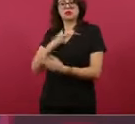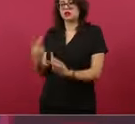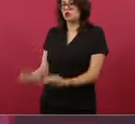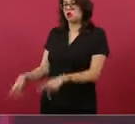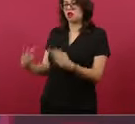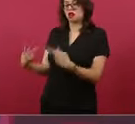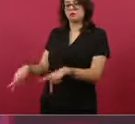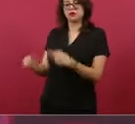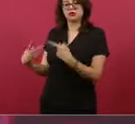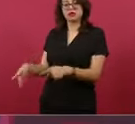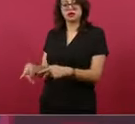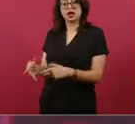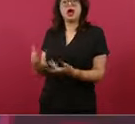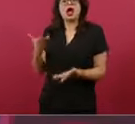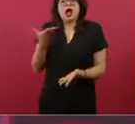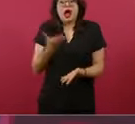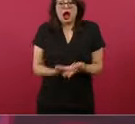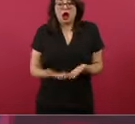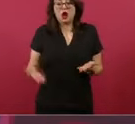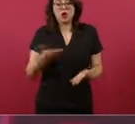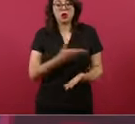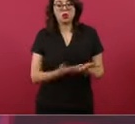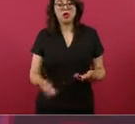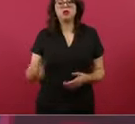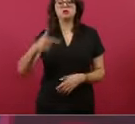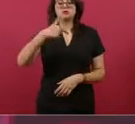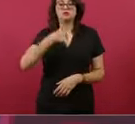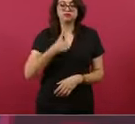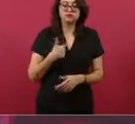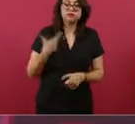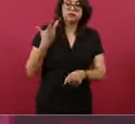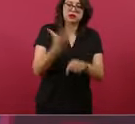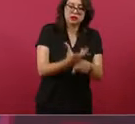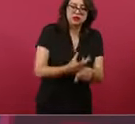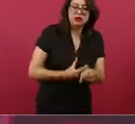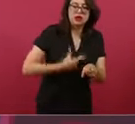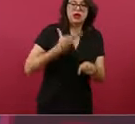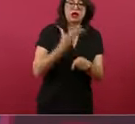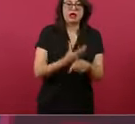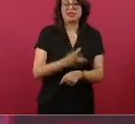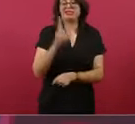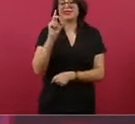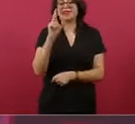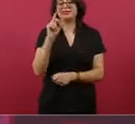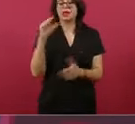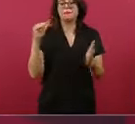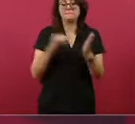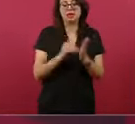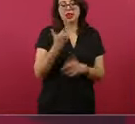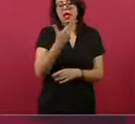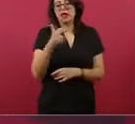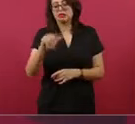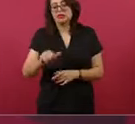riego. Hay un plan para la justicia a los pueblos yaquis.